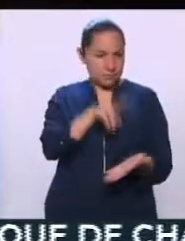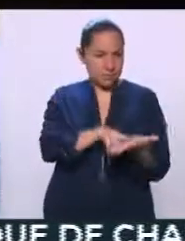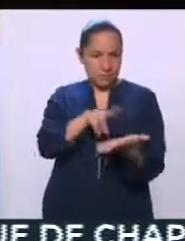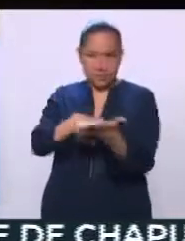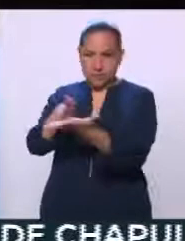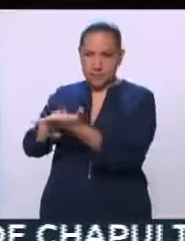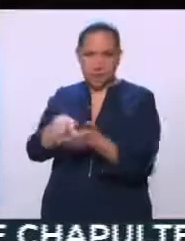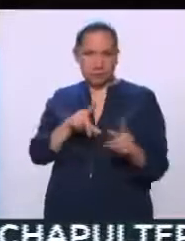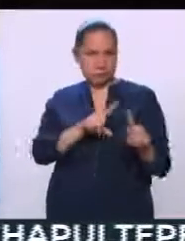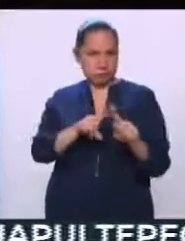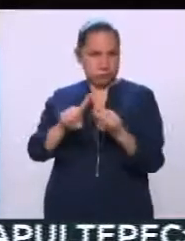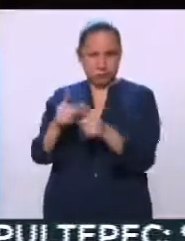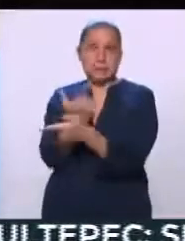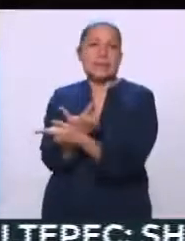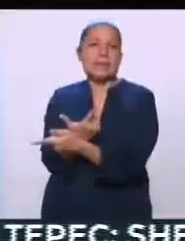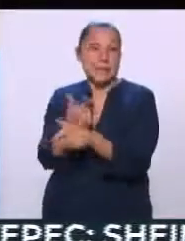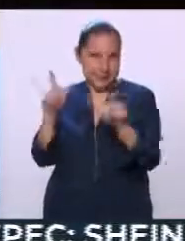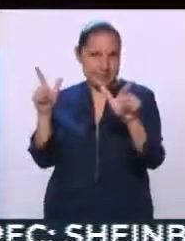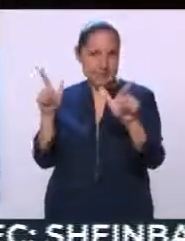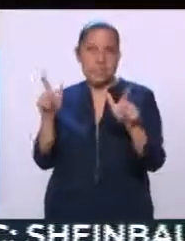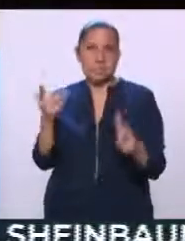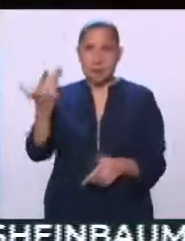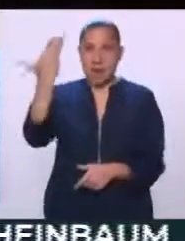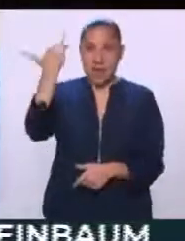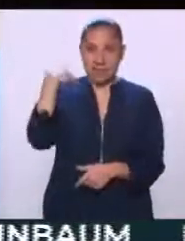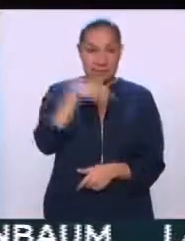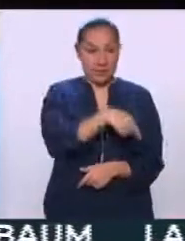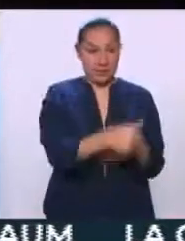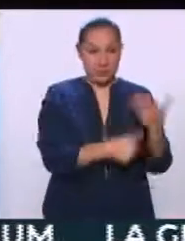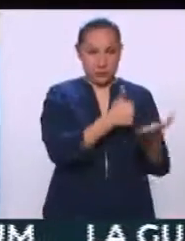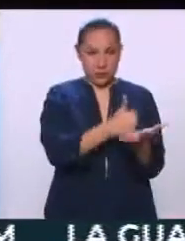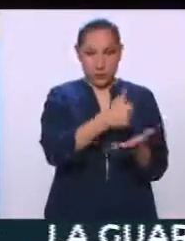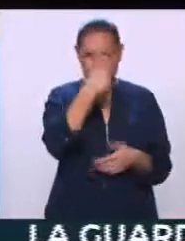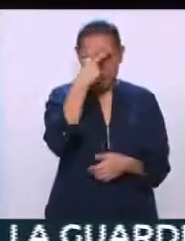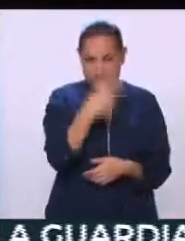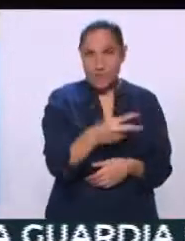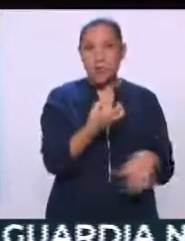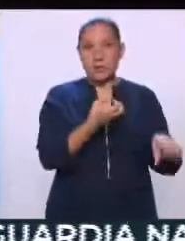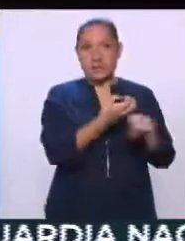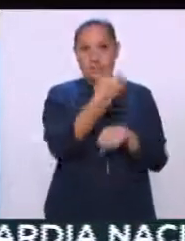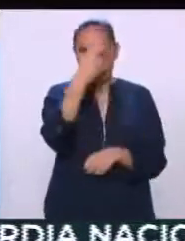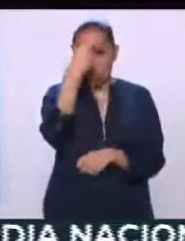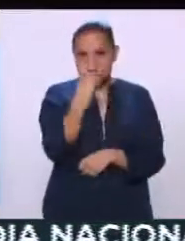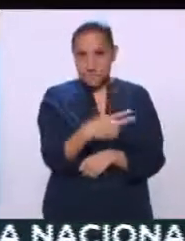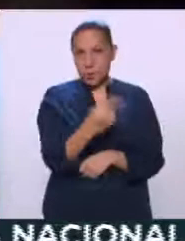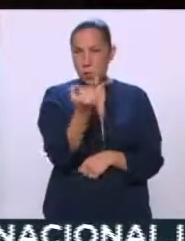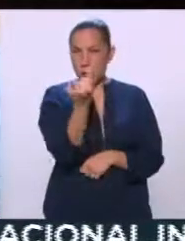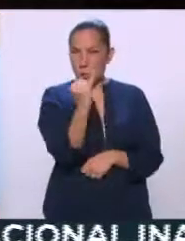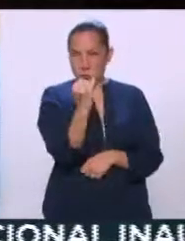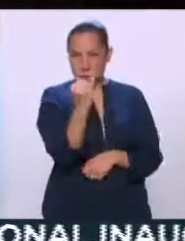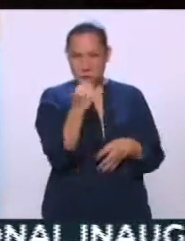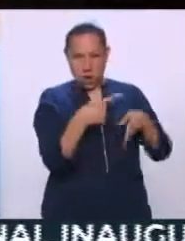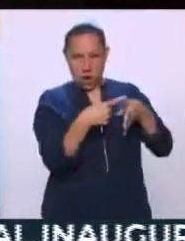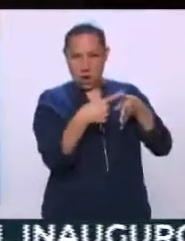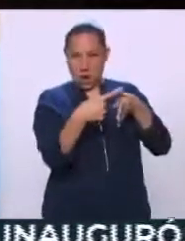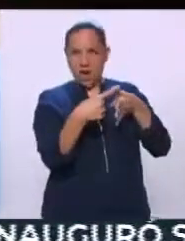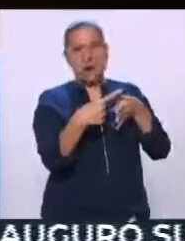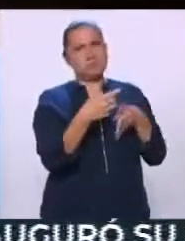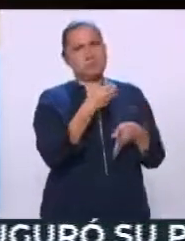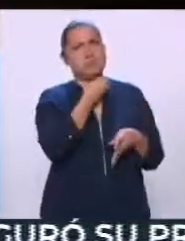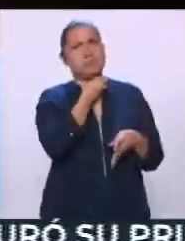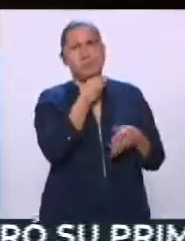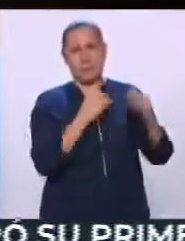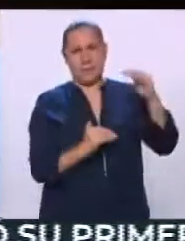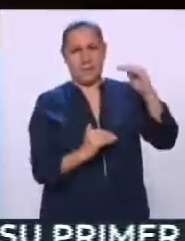pico que tuvo la Ciudad de México y bueno, también el Estado de México en la primera semana de junio, ¿no? Entonces, con estos indicadores y también